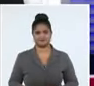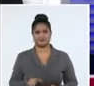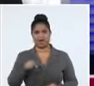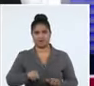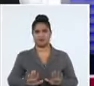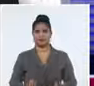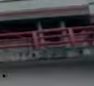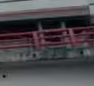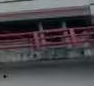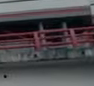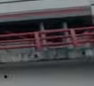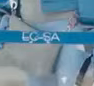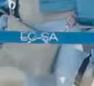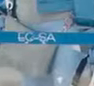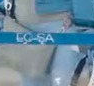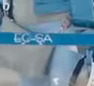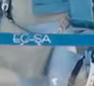Continuamos.